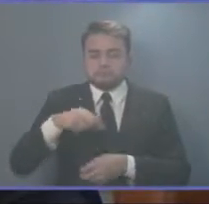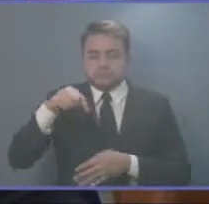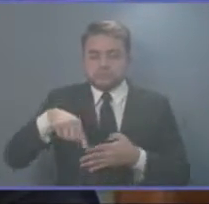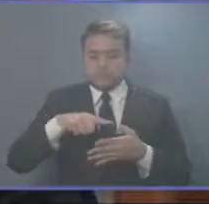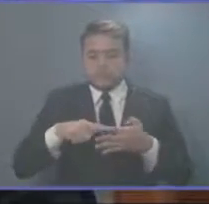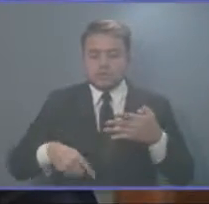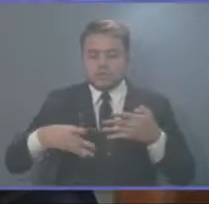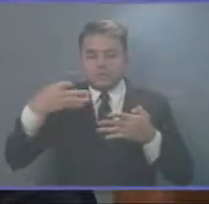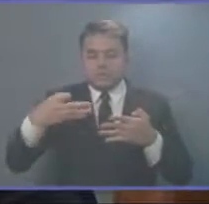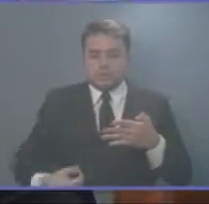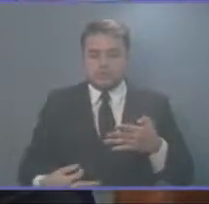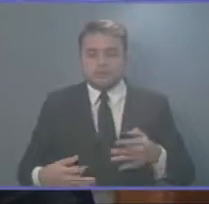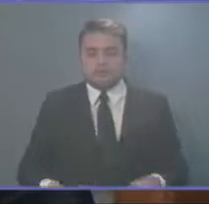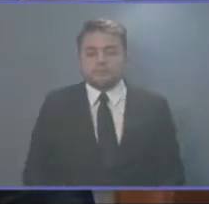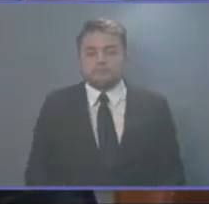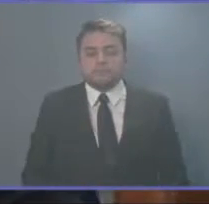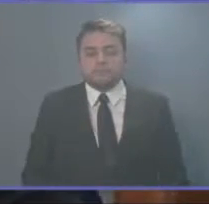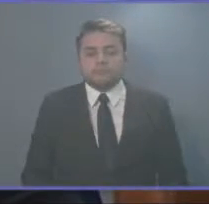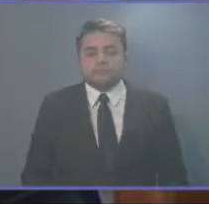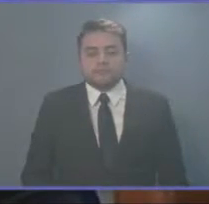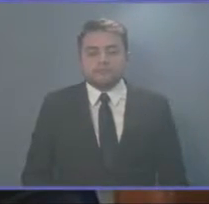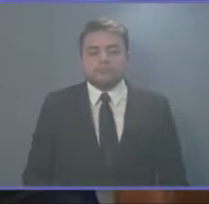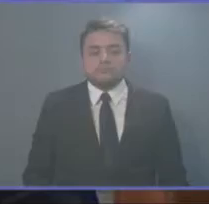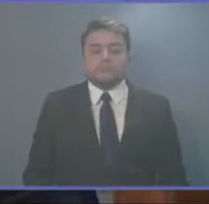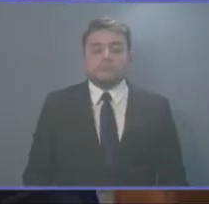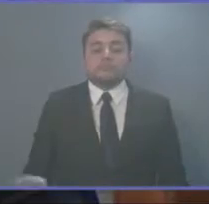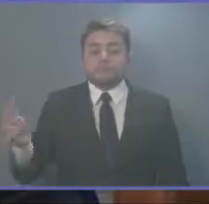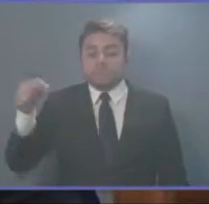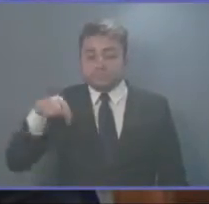municipio de La Laguna